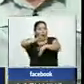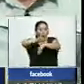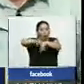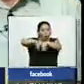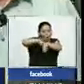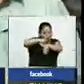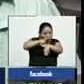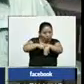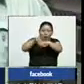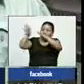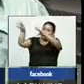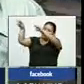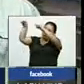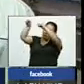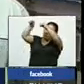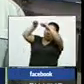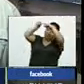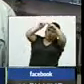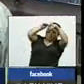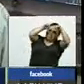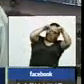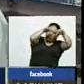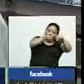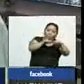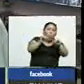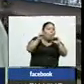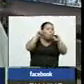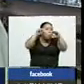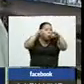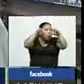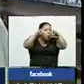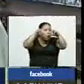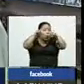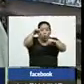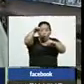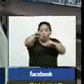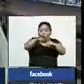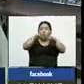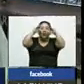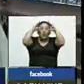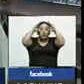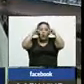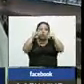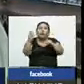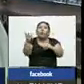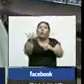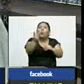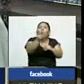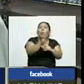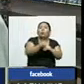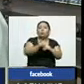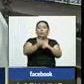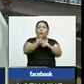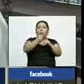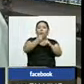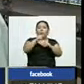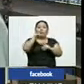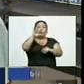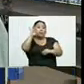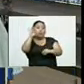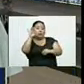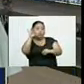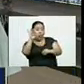continúe llegando acelerado y con poca humedad. Para esta noche las temperaturas estarán oscilando entre los 19